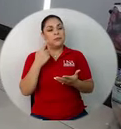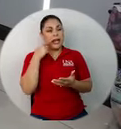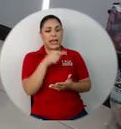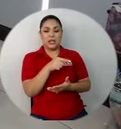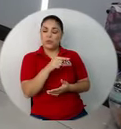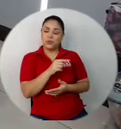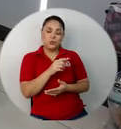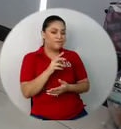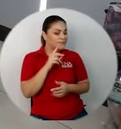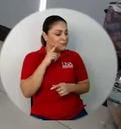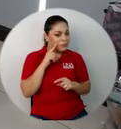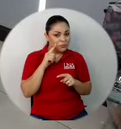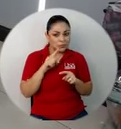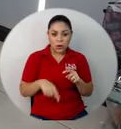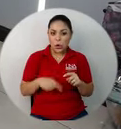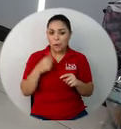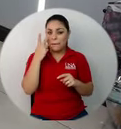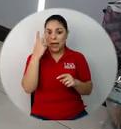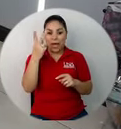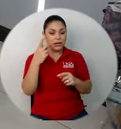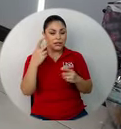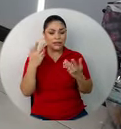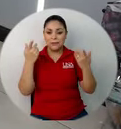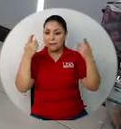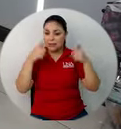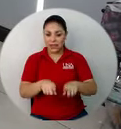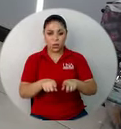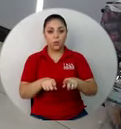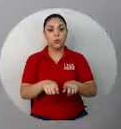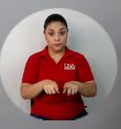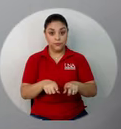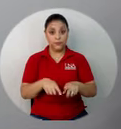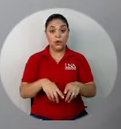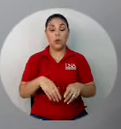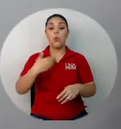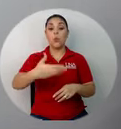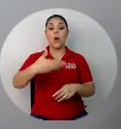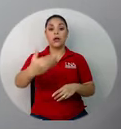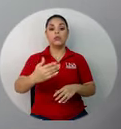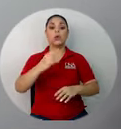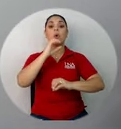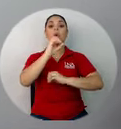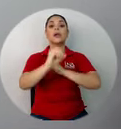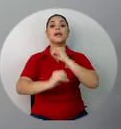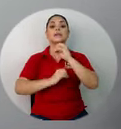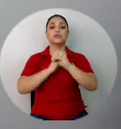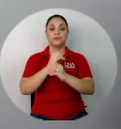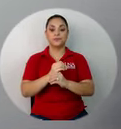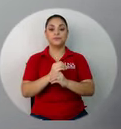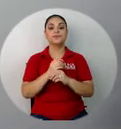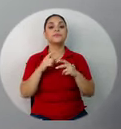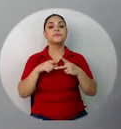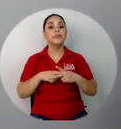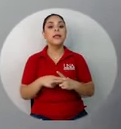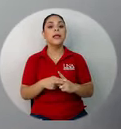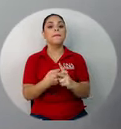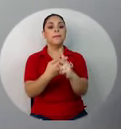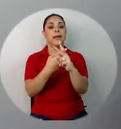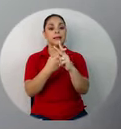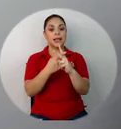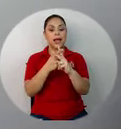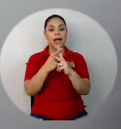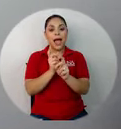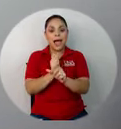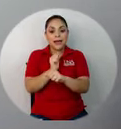es extraordinario lo que está ocurriendo. Entonces, cuando las organizaciones comienzan a